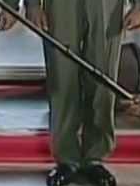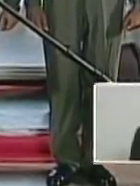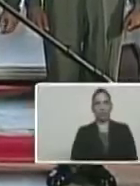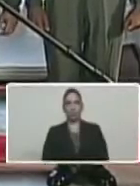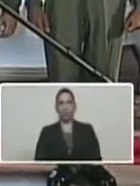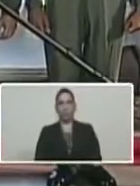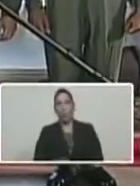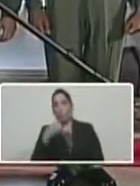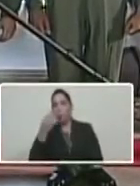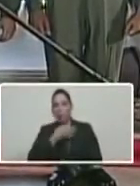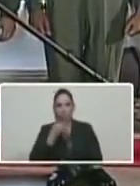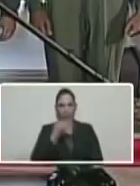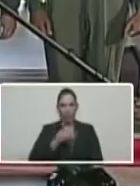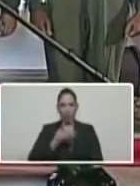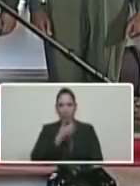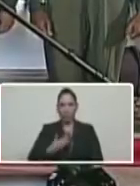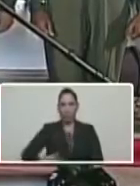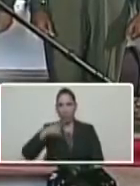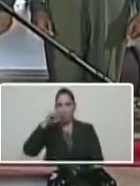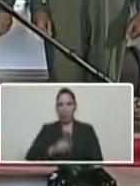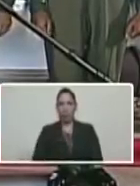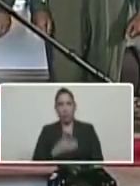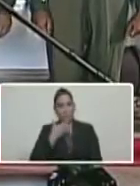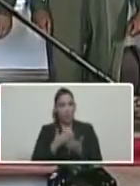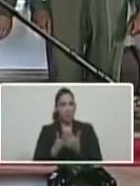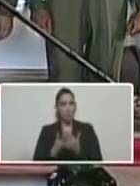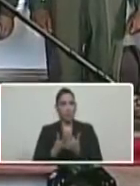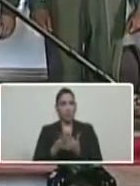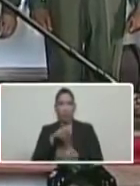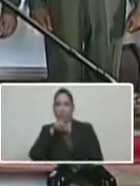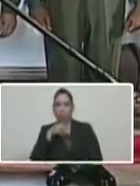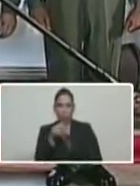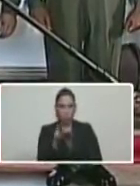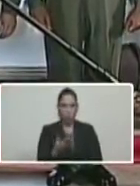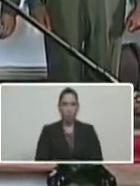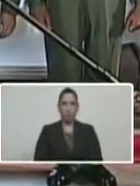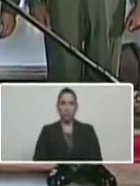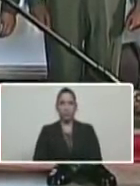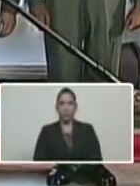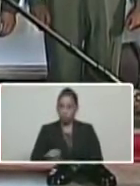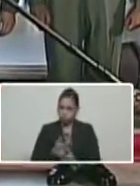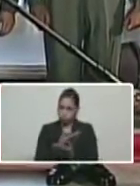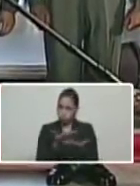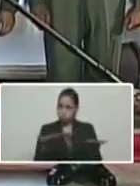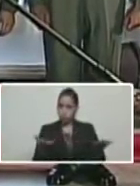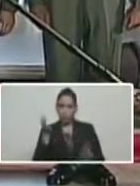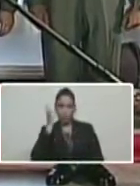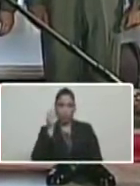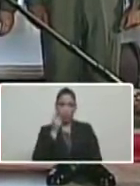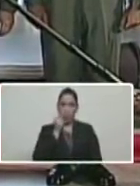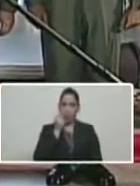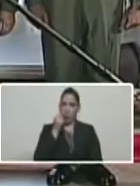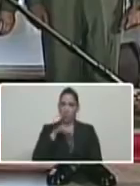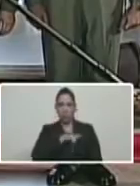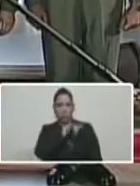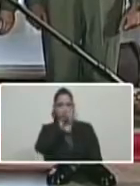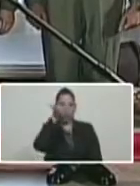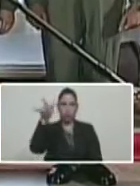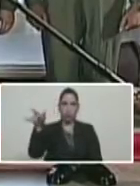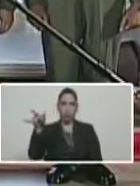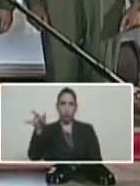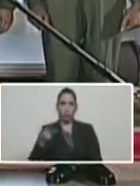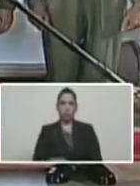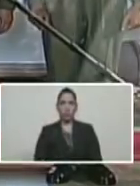Buenas tardes, mi comandante en jefe. Buenas tardes. Permiso para hablar con usted. Muy bien. De parte de todas las damas y caballeros del aire, de la azul